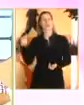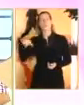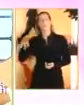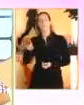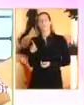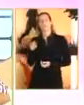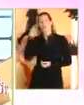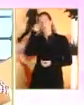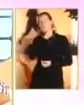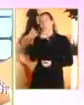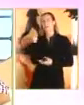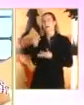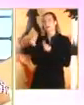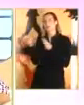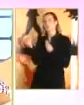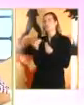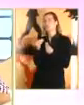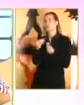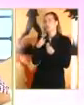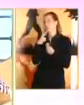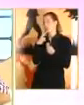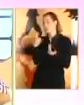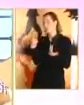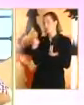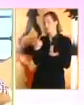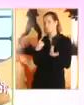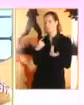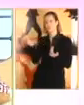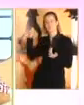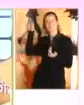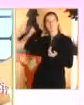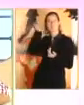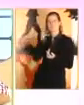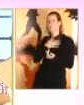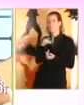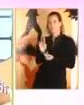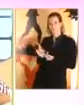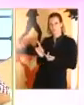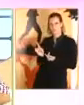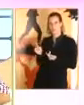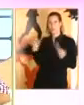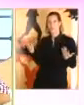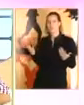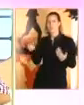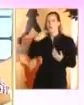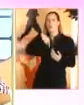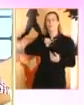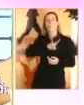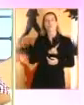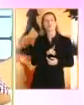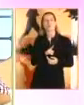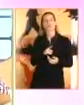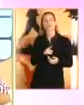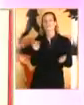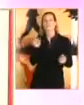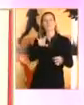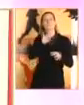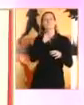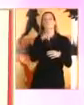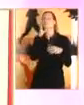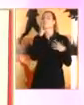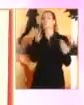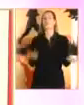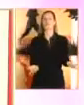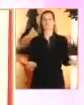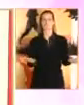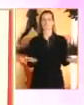no quieren hacerles implante coclear. ¿Por qué os decidís vosotros así hacérselo? Porque era la única